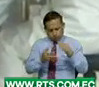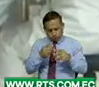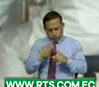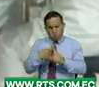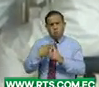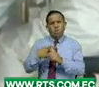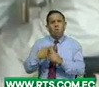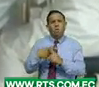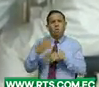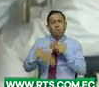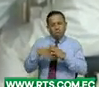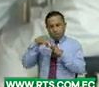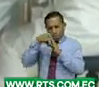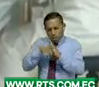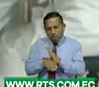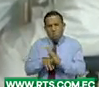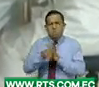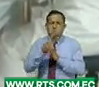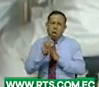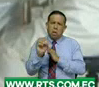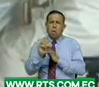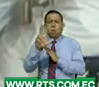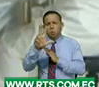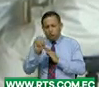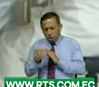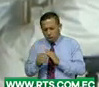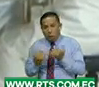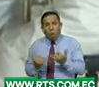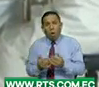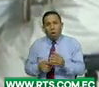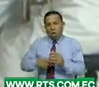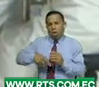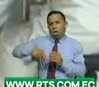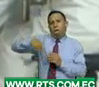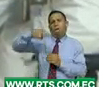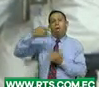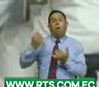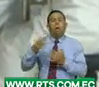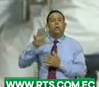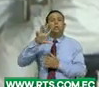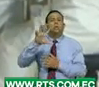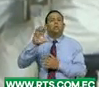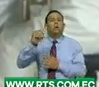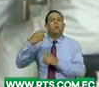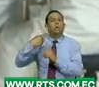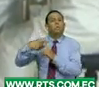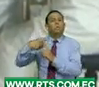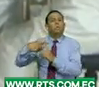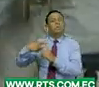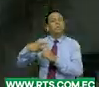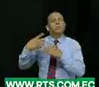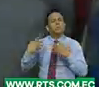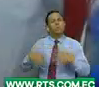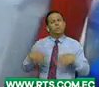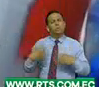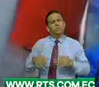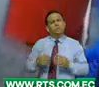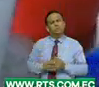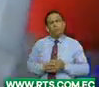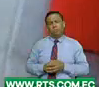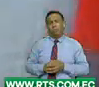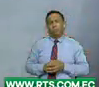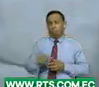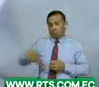bajó a 20 oa 30 hoy en día estamos bordeando los 50 ó 60 positivos en una placa aquí trabajan